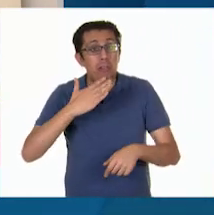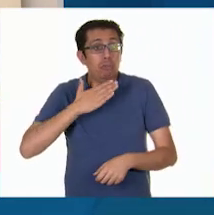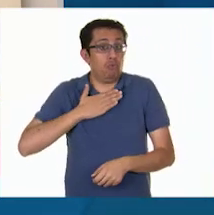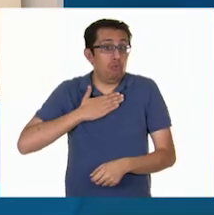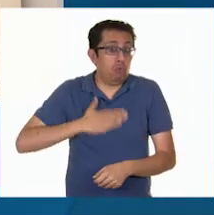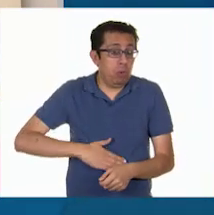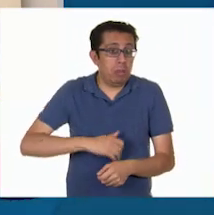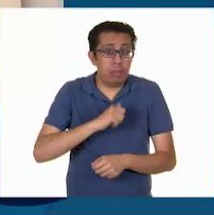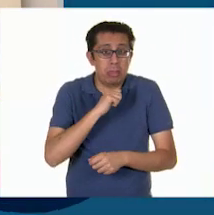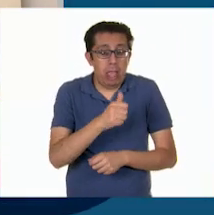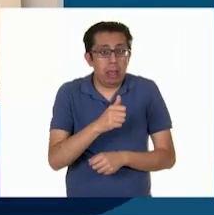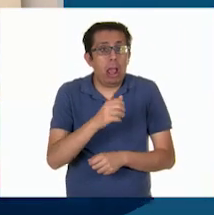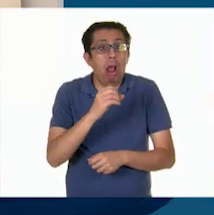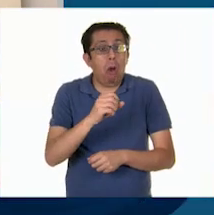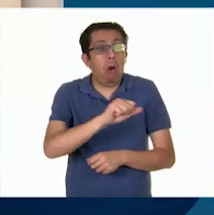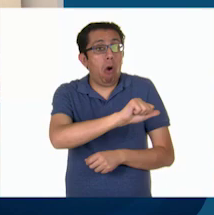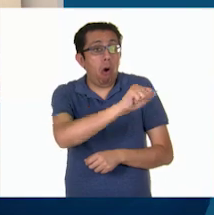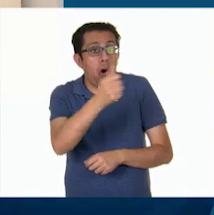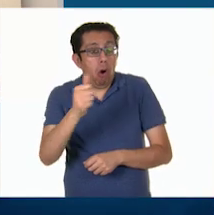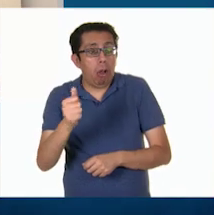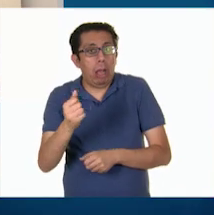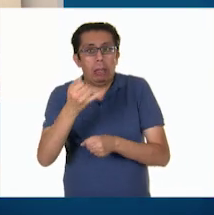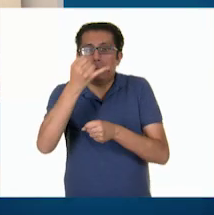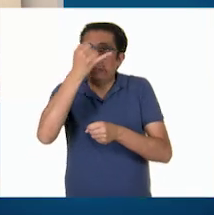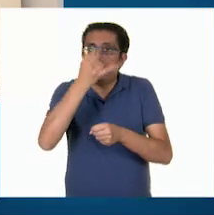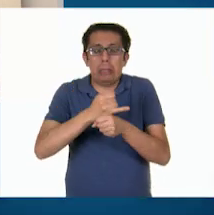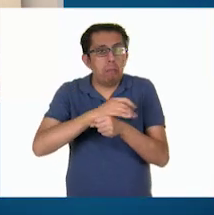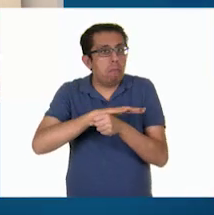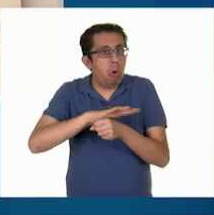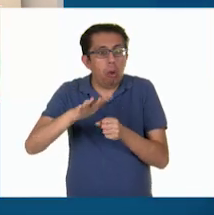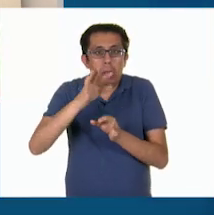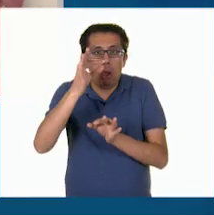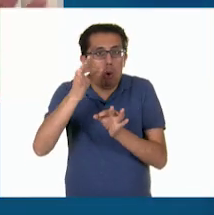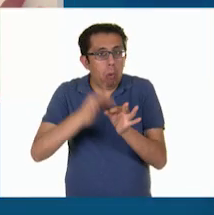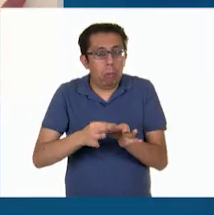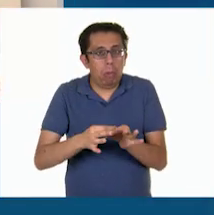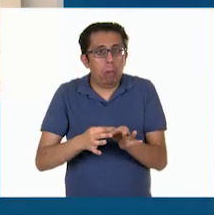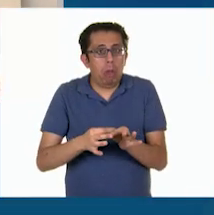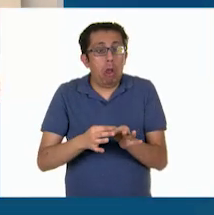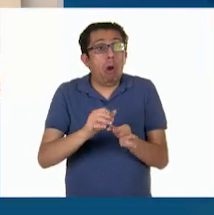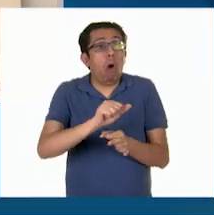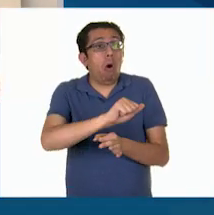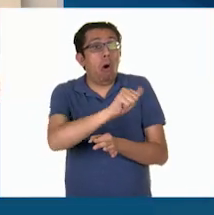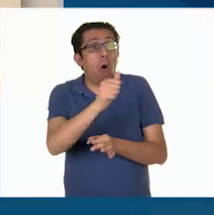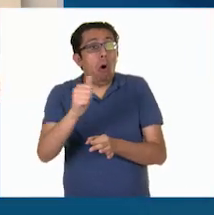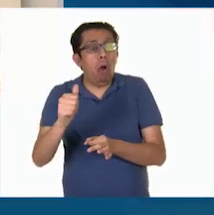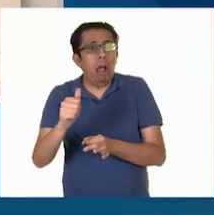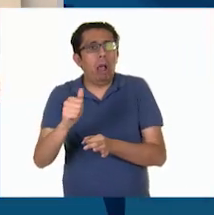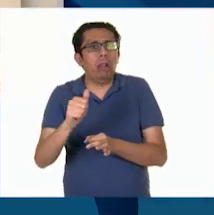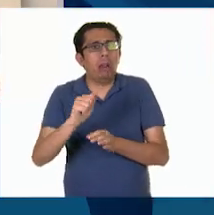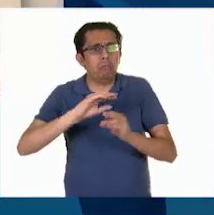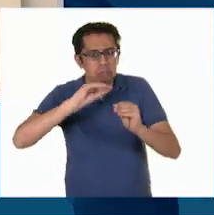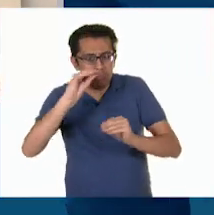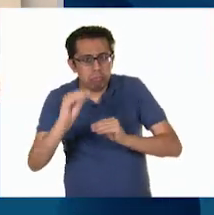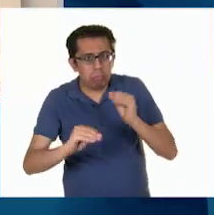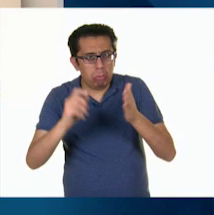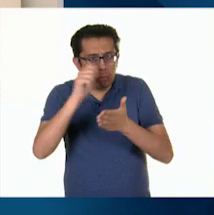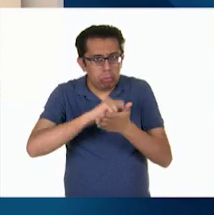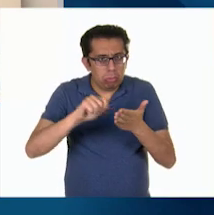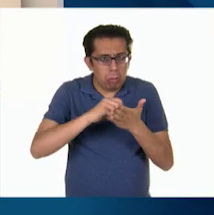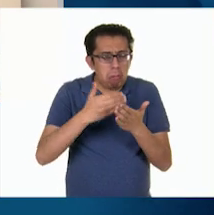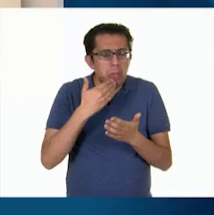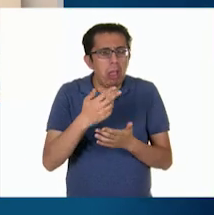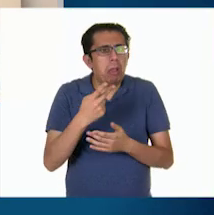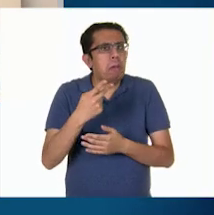injustas, otras pueden ser imposibles de cumplir y algunas más a lo mejor están bien hechas, pero no